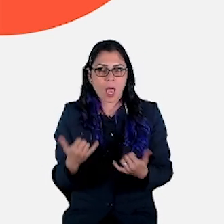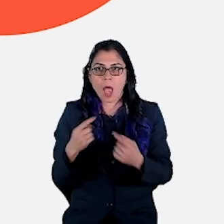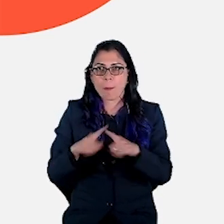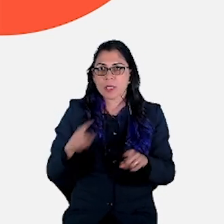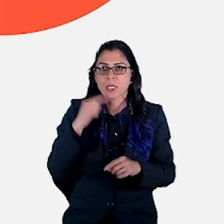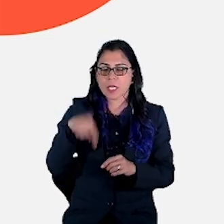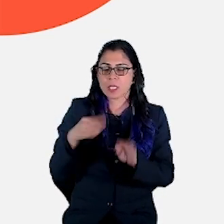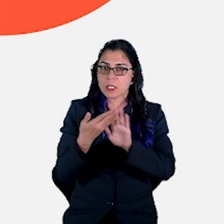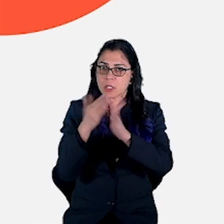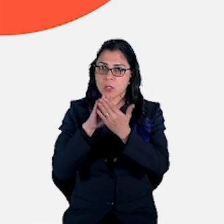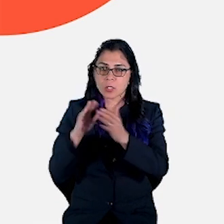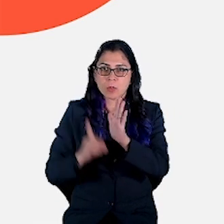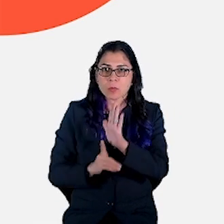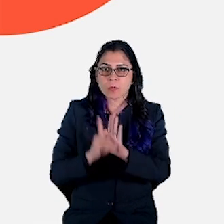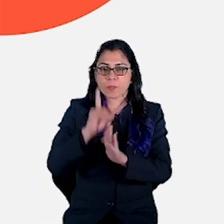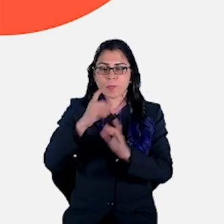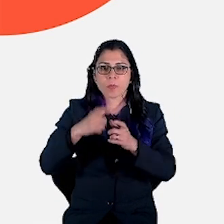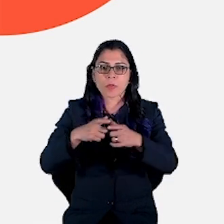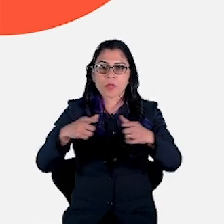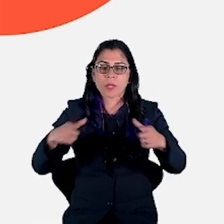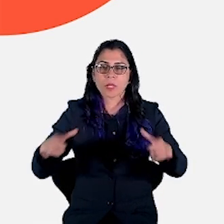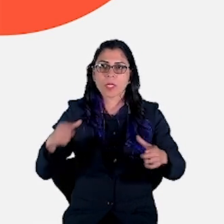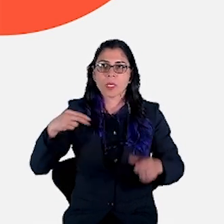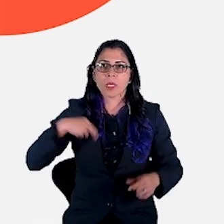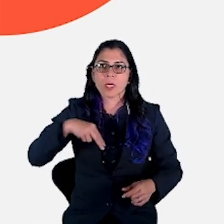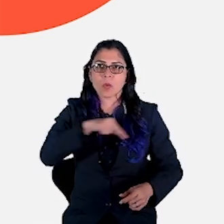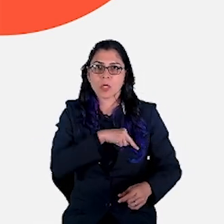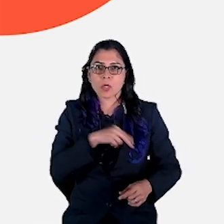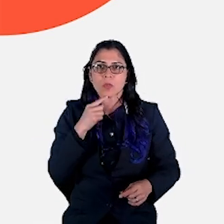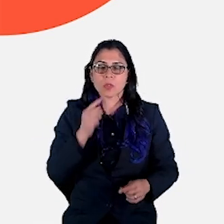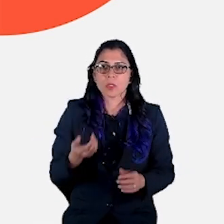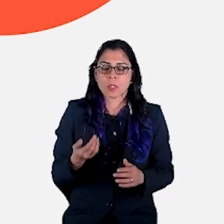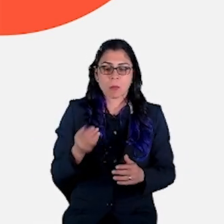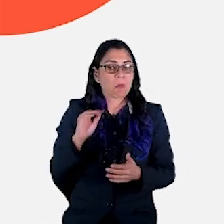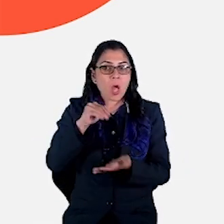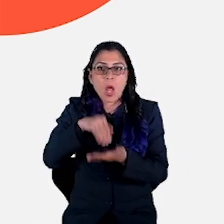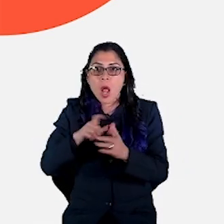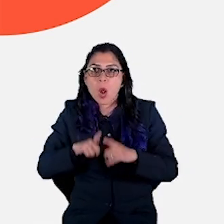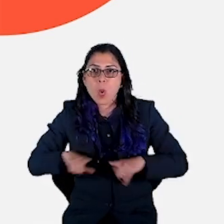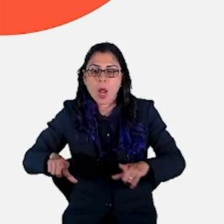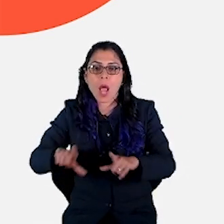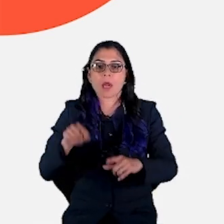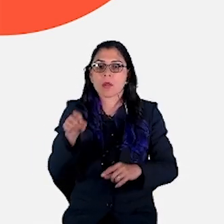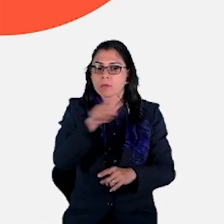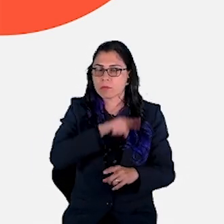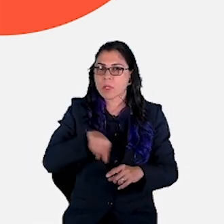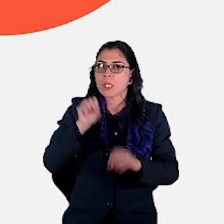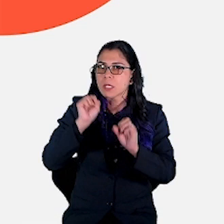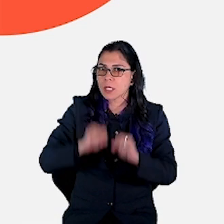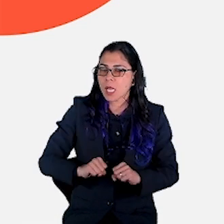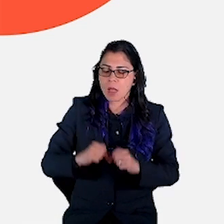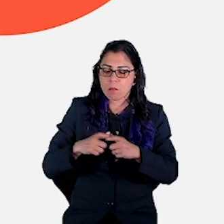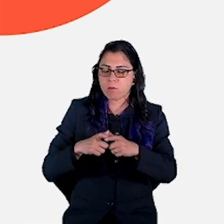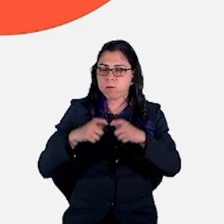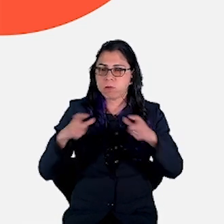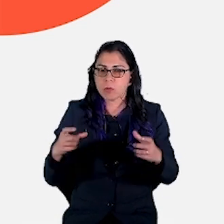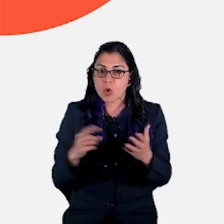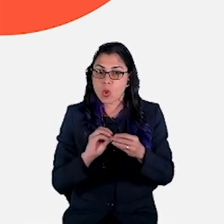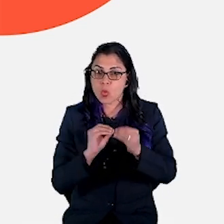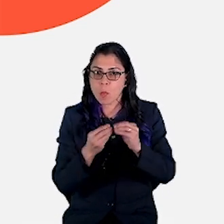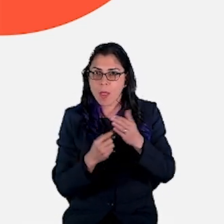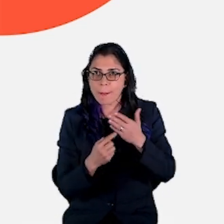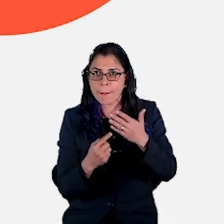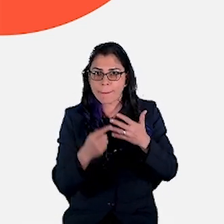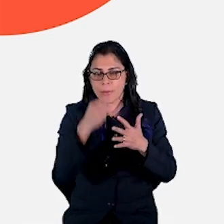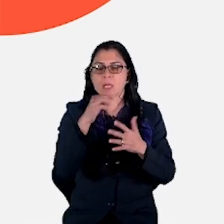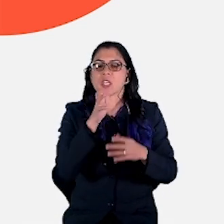esta ciudad se desarrolla y crece todavía nuestro sitio ranzar de la ciudad siguen haciendo cifras récords en lo